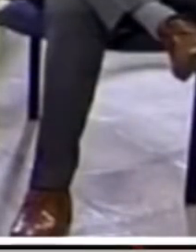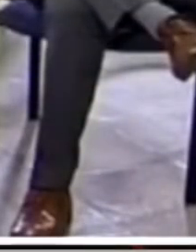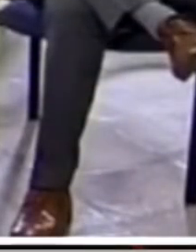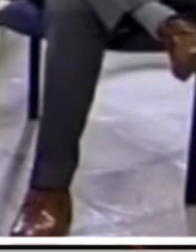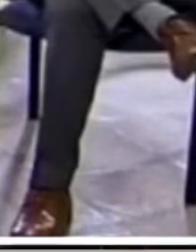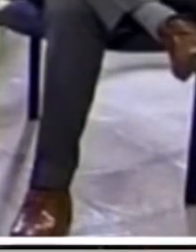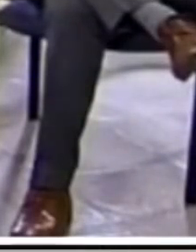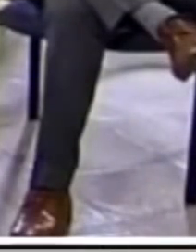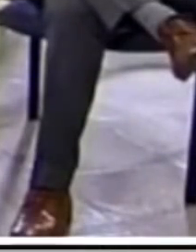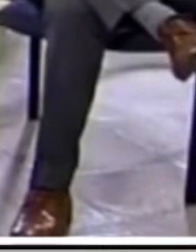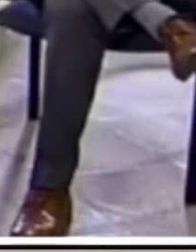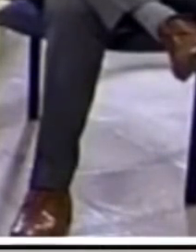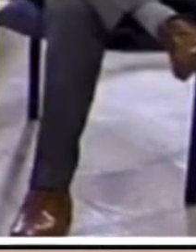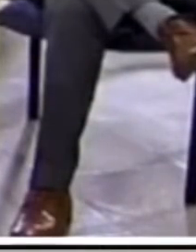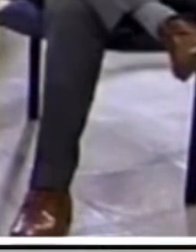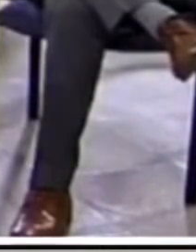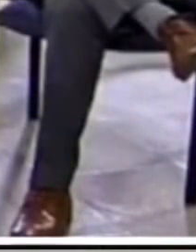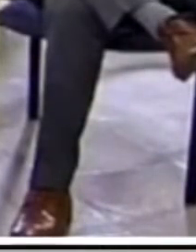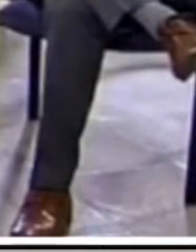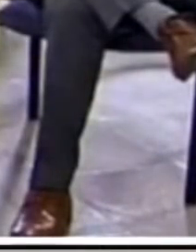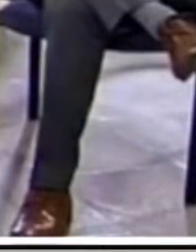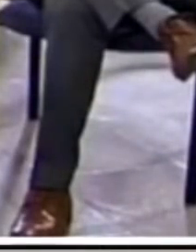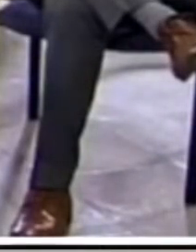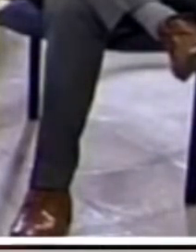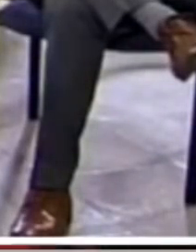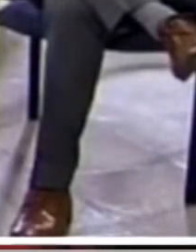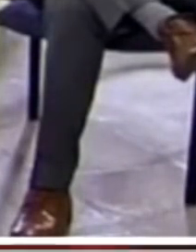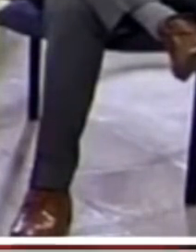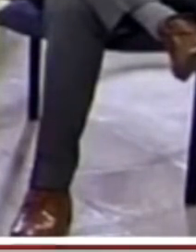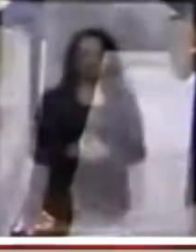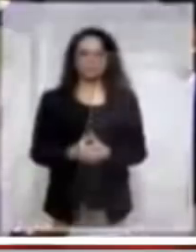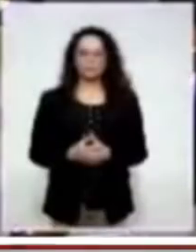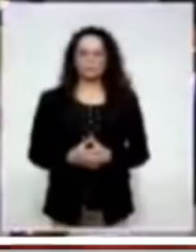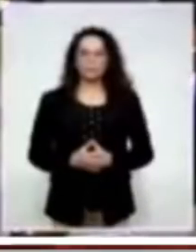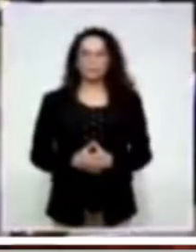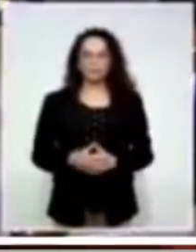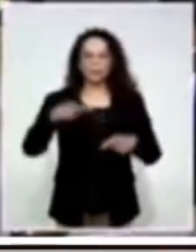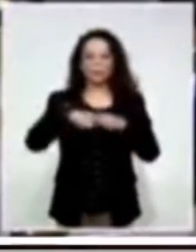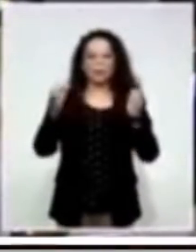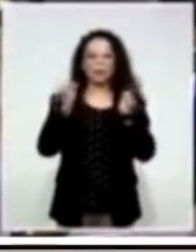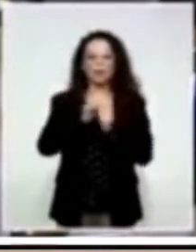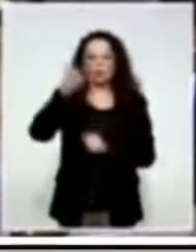Gracias. Iniciamos la ronda de preguntas y respuestas con Juan Pablo Reyes de Televisión Azteca.